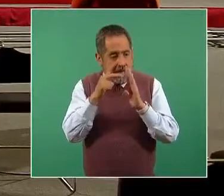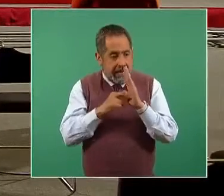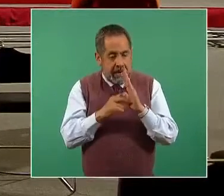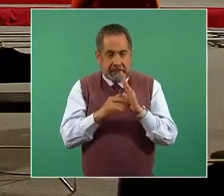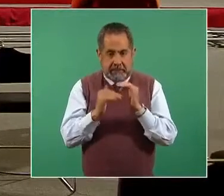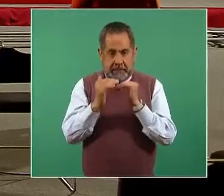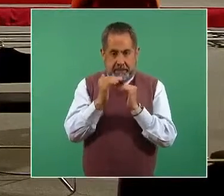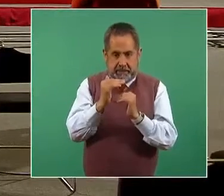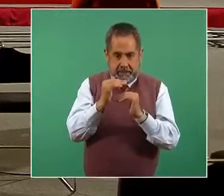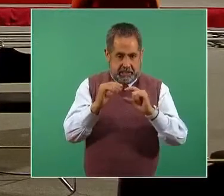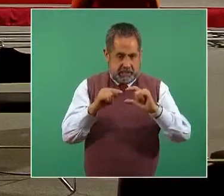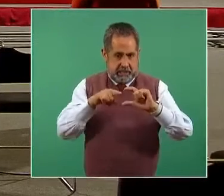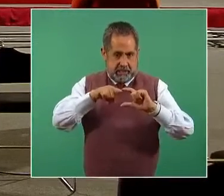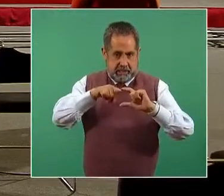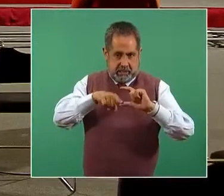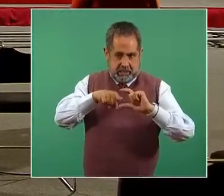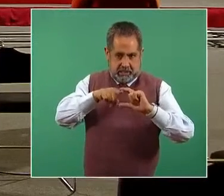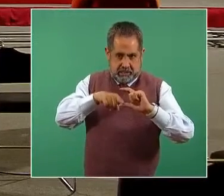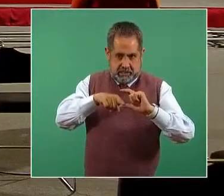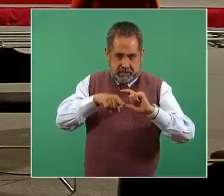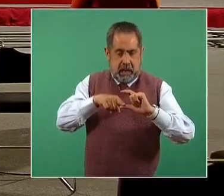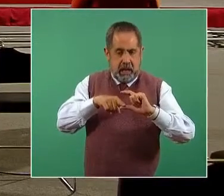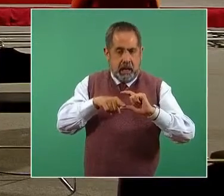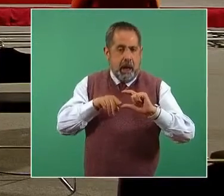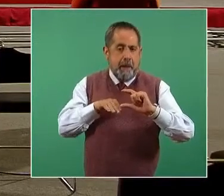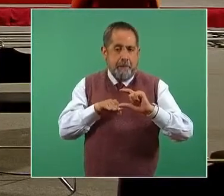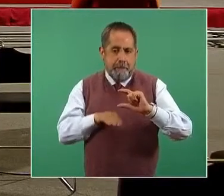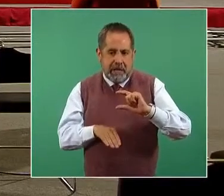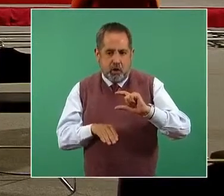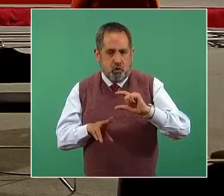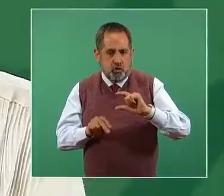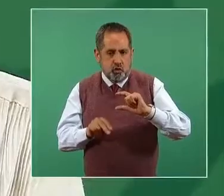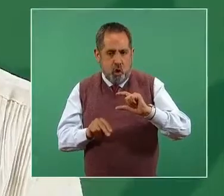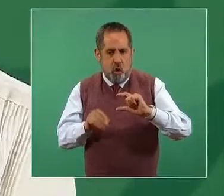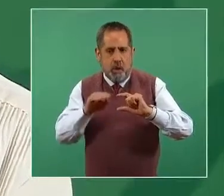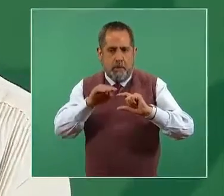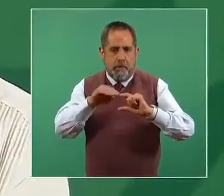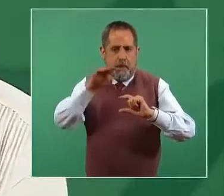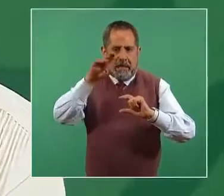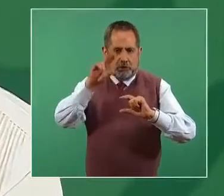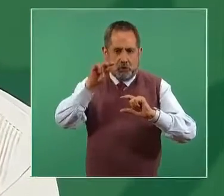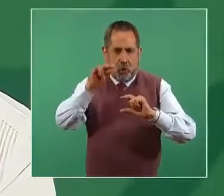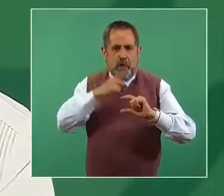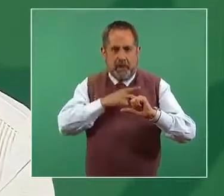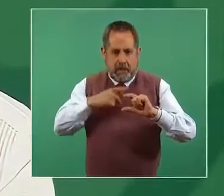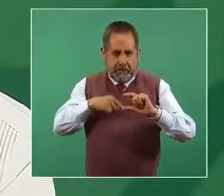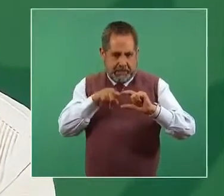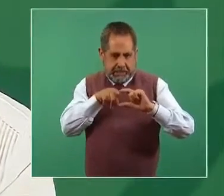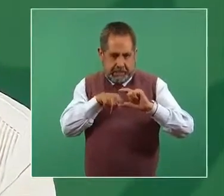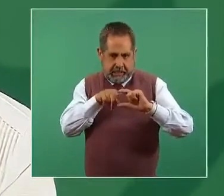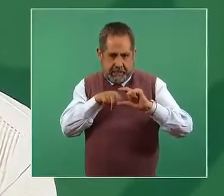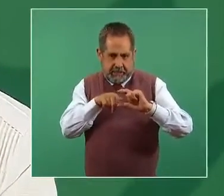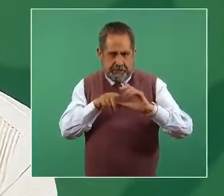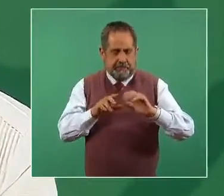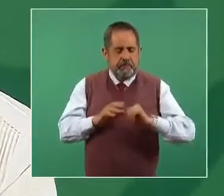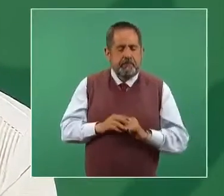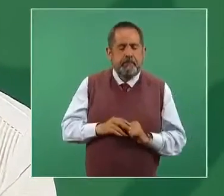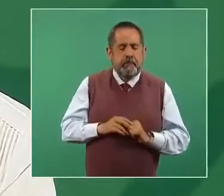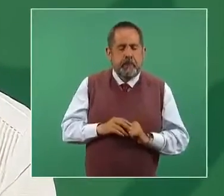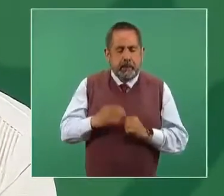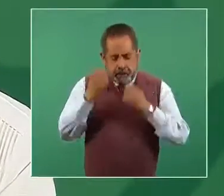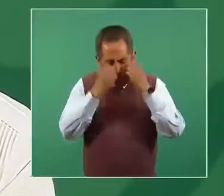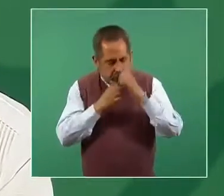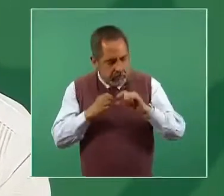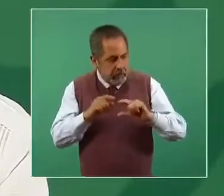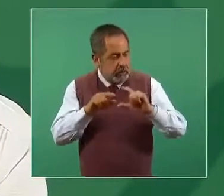de la temperatura ideal a la que debe permanecer el producto. Y estas excursiones se trataban de un aumento de